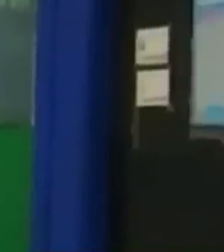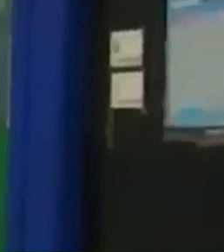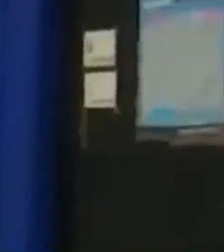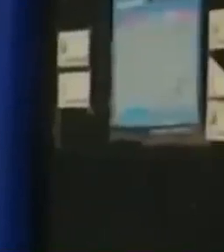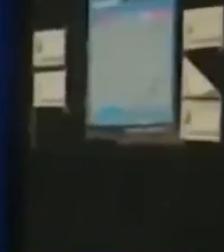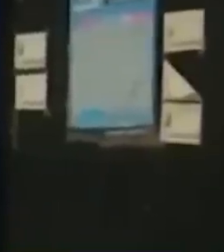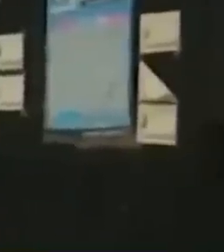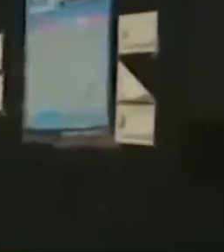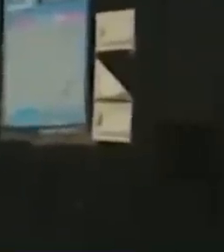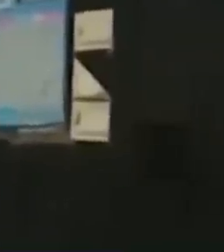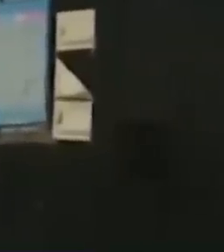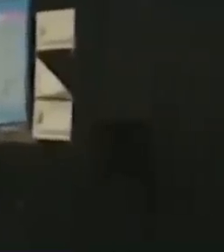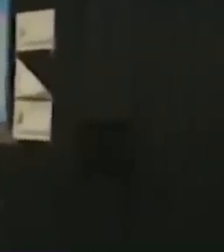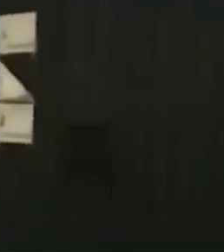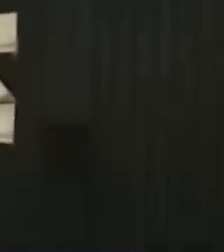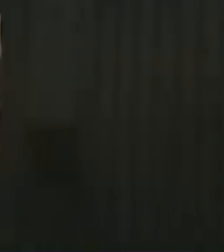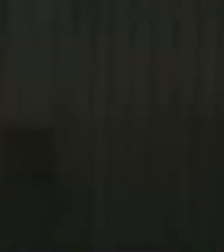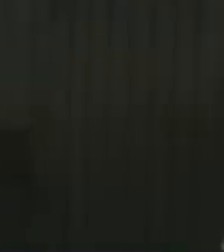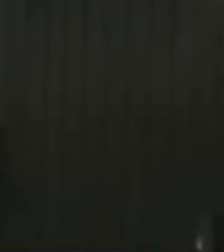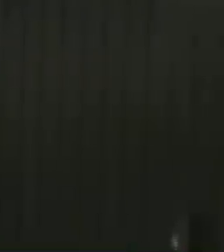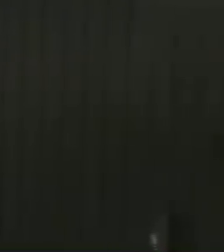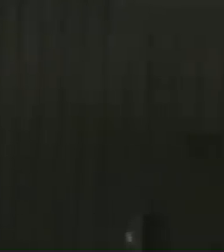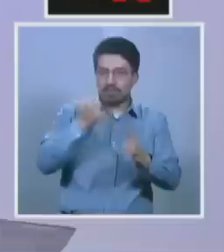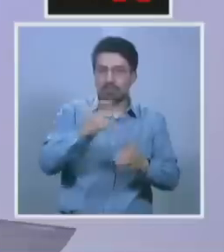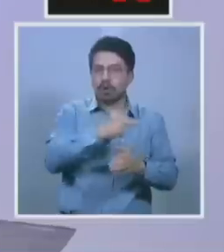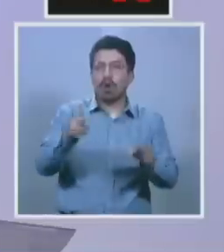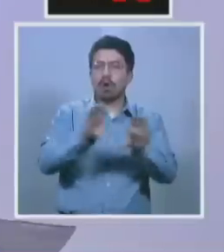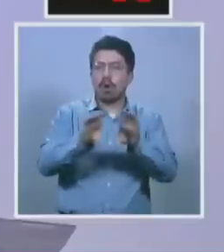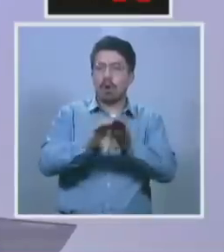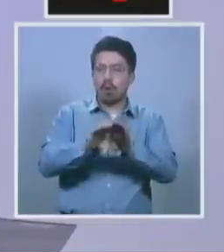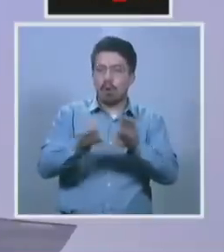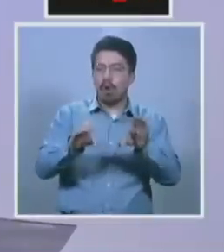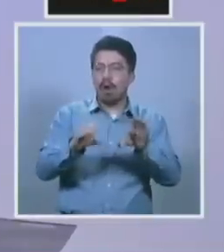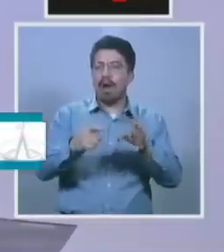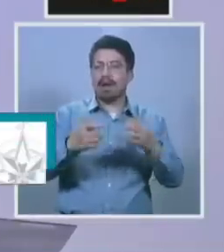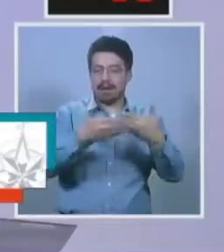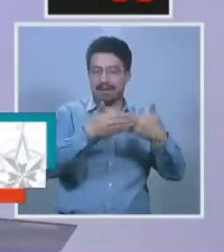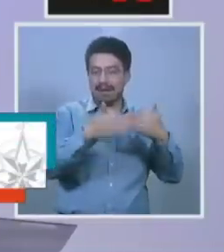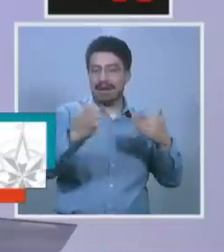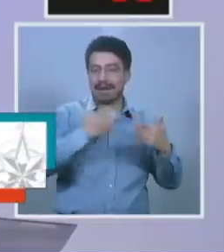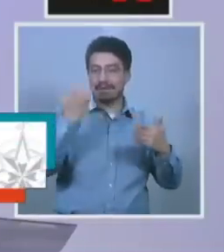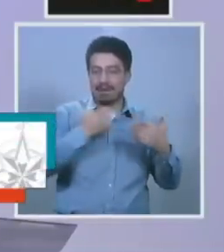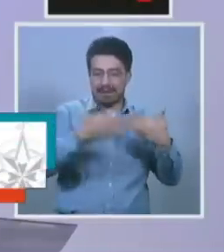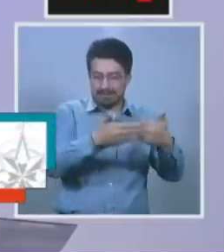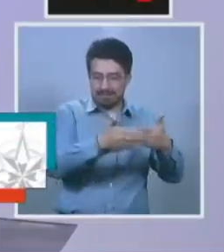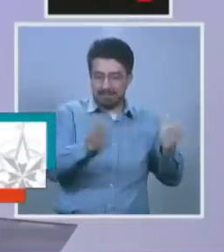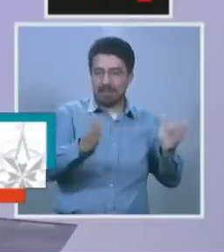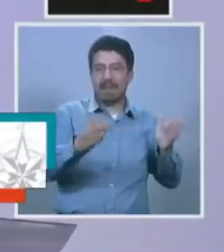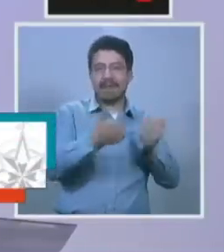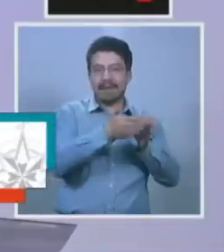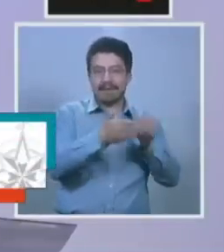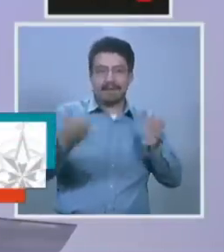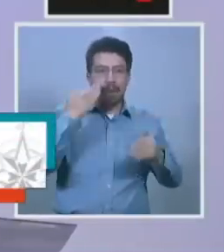busca una sociedad más educada, por lo que creará más planteles. Reabriendo las escuelas de tiempo completo y las estancias infantiles que